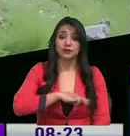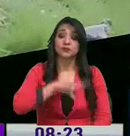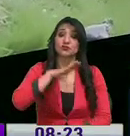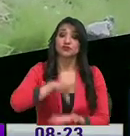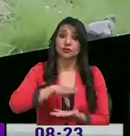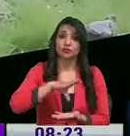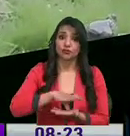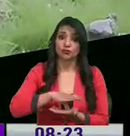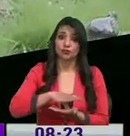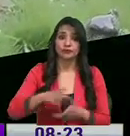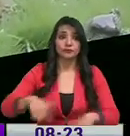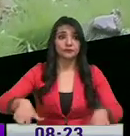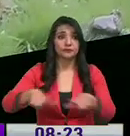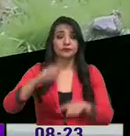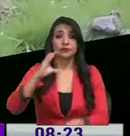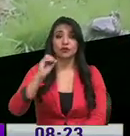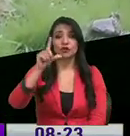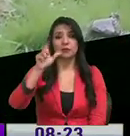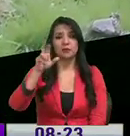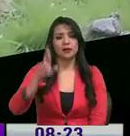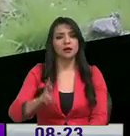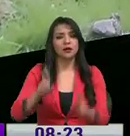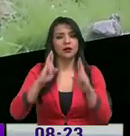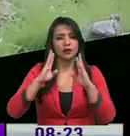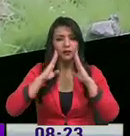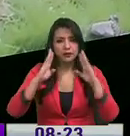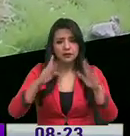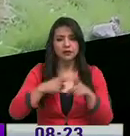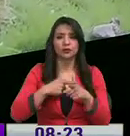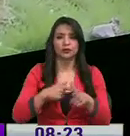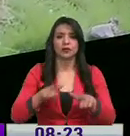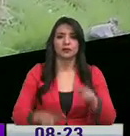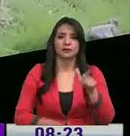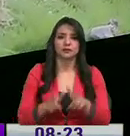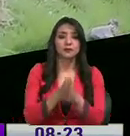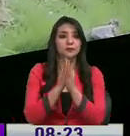Lucía, en el sector de La Colmena, esta vez atiendan urgentemente esta petición de la comunidad acerca del parque.